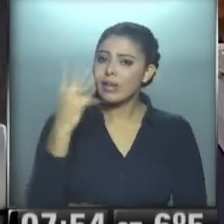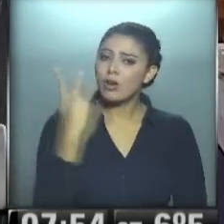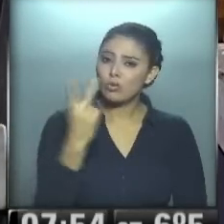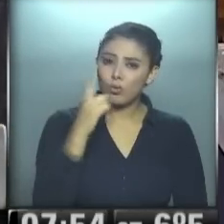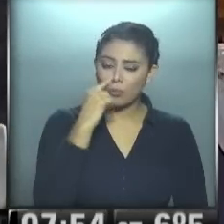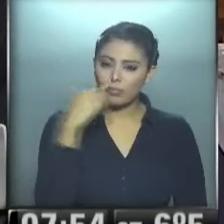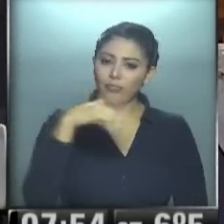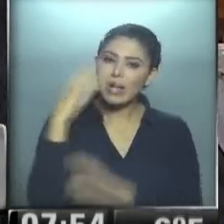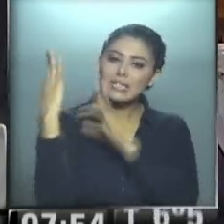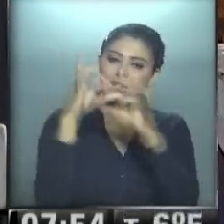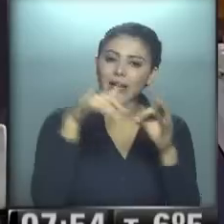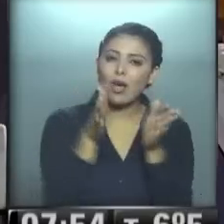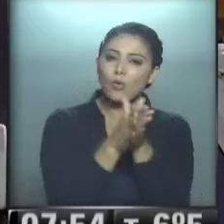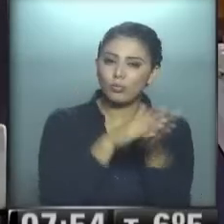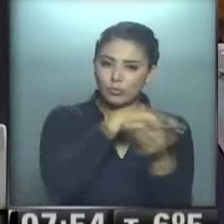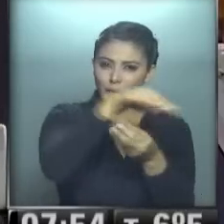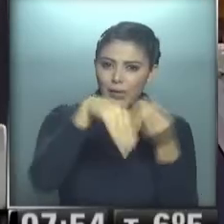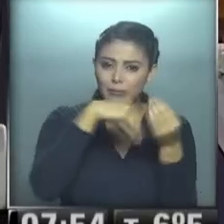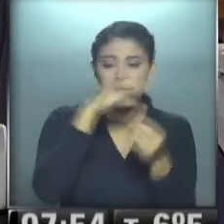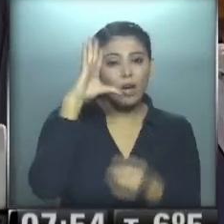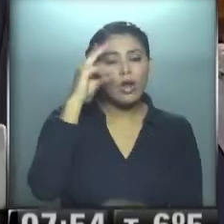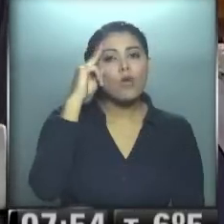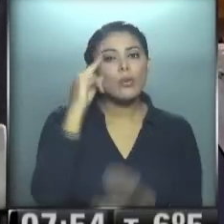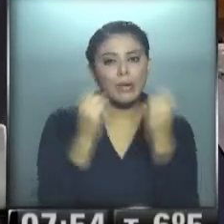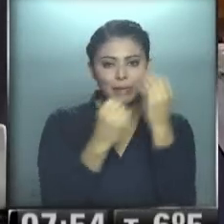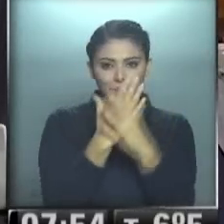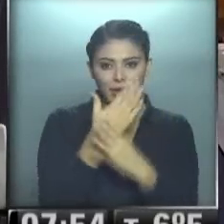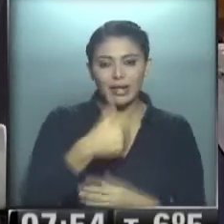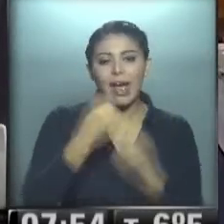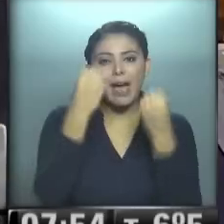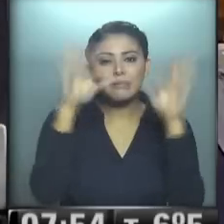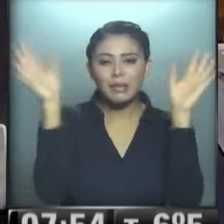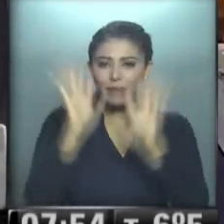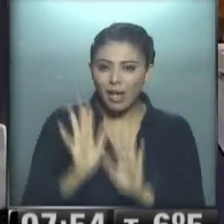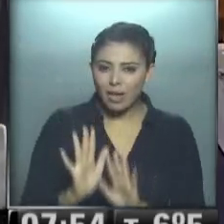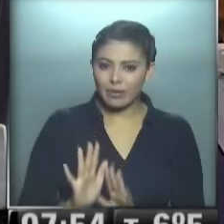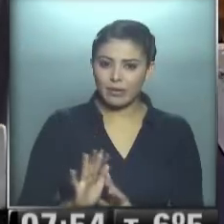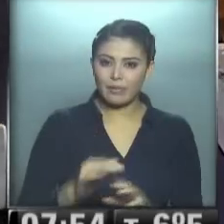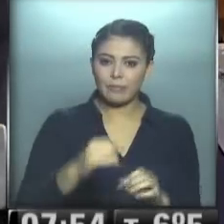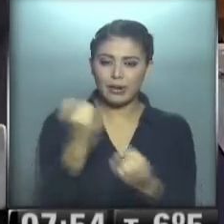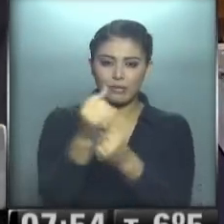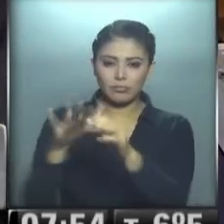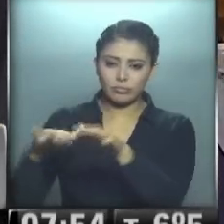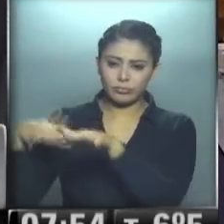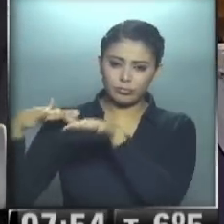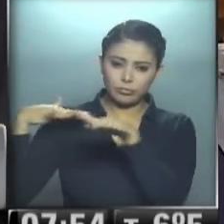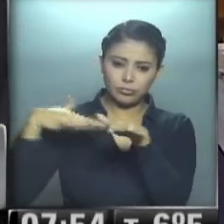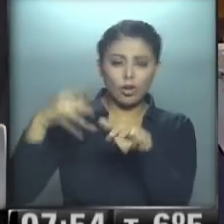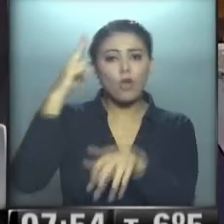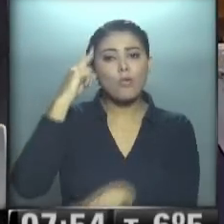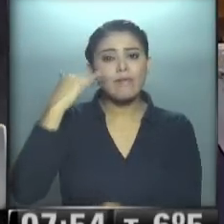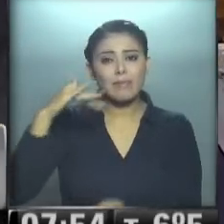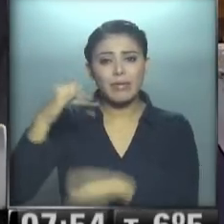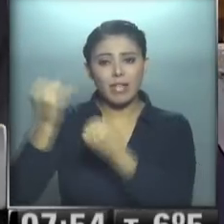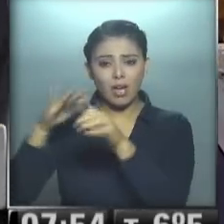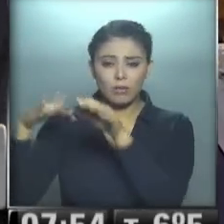última despedida. Reiteramos que a las 9 de la mañana comenzarán los preparativos para partir 9:30 y estar a las 10 en